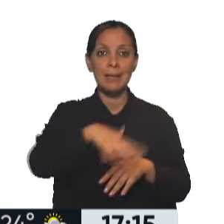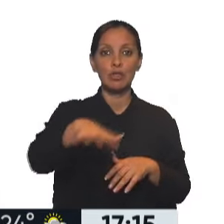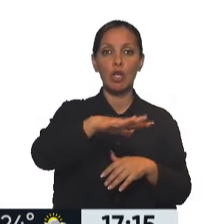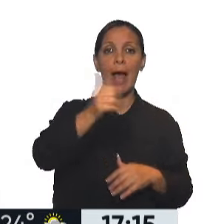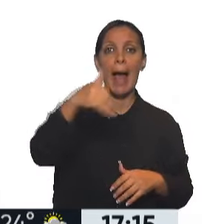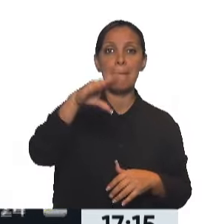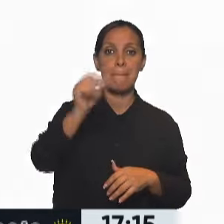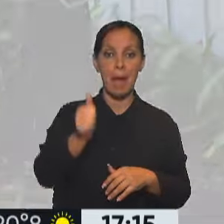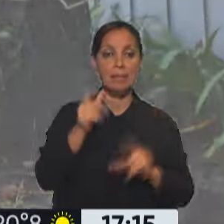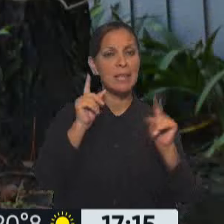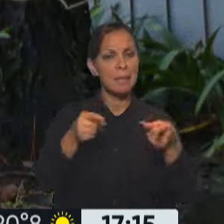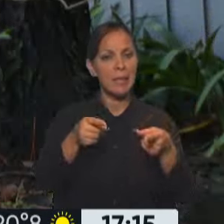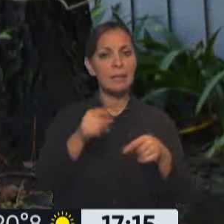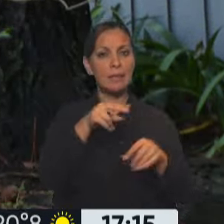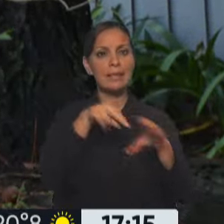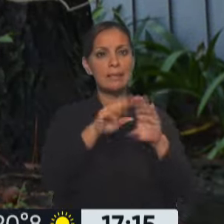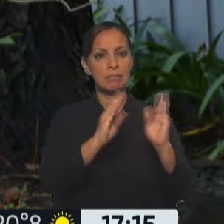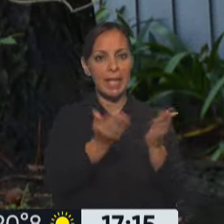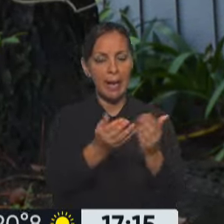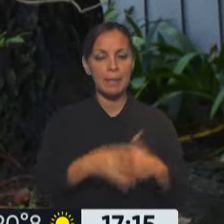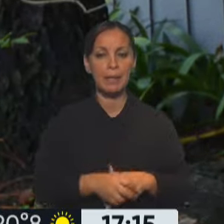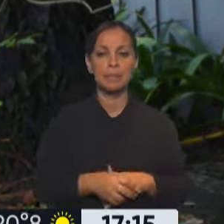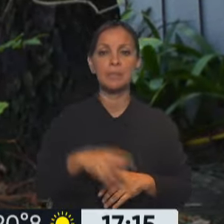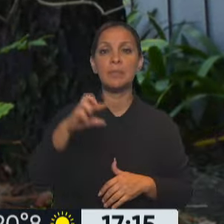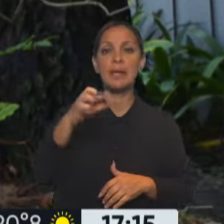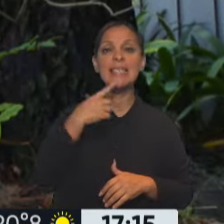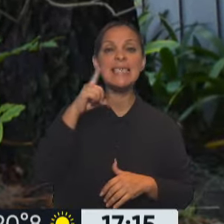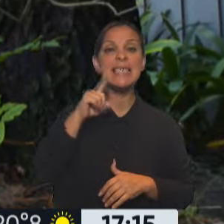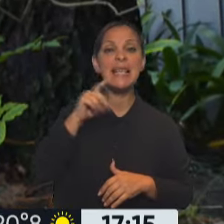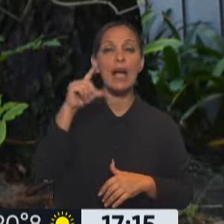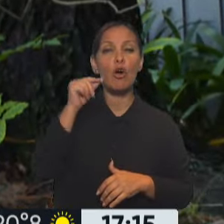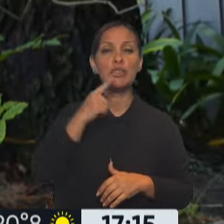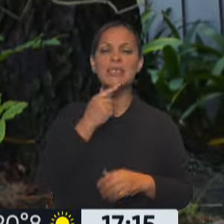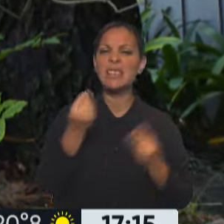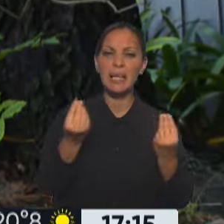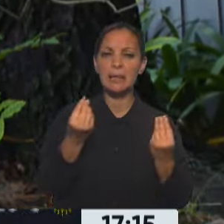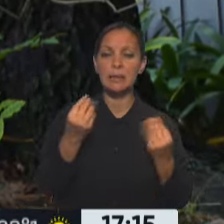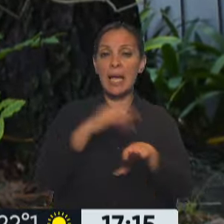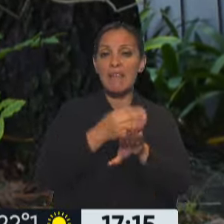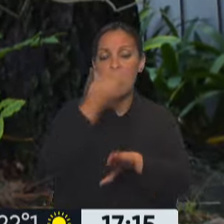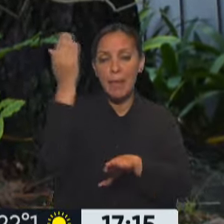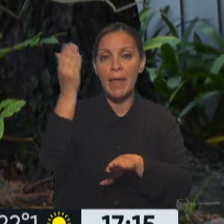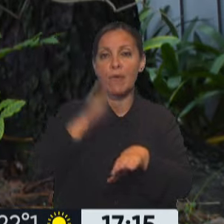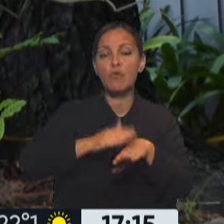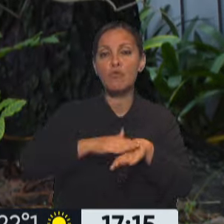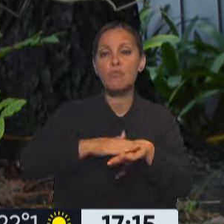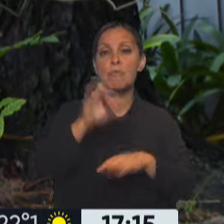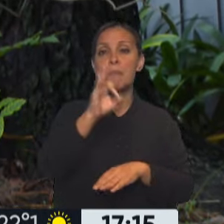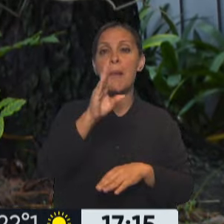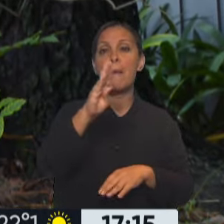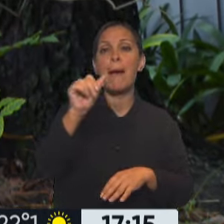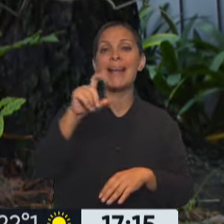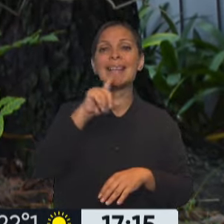Terapia Intensiva. La psitacosis es una enfermedad bacteriana producida, transmitida por las